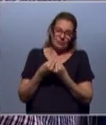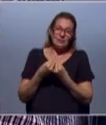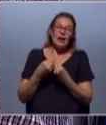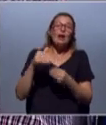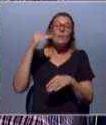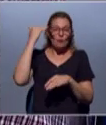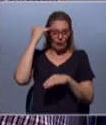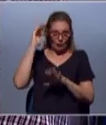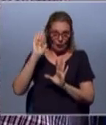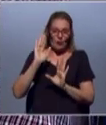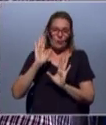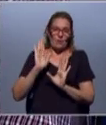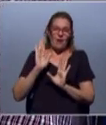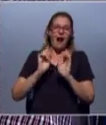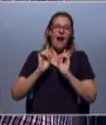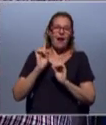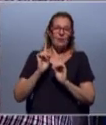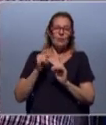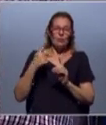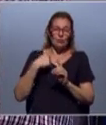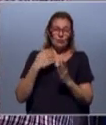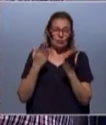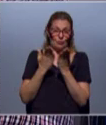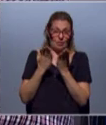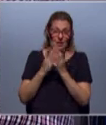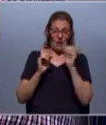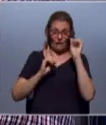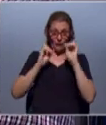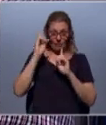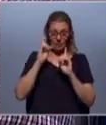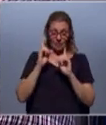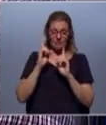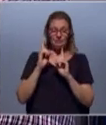labrada la docencia y además cuando yo estudié en la universidad